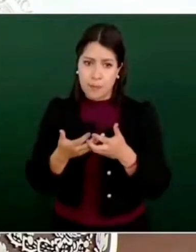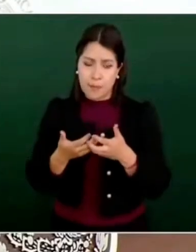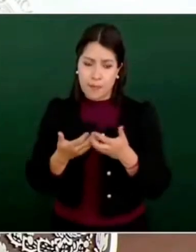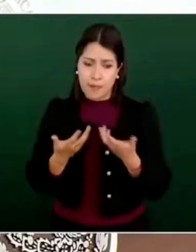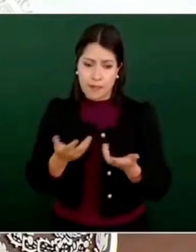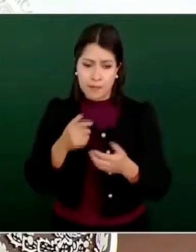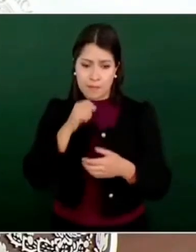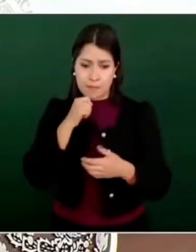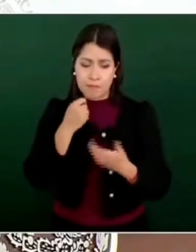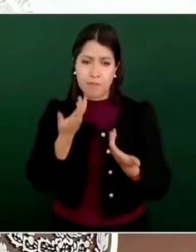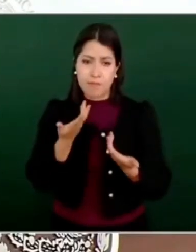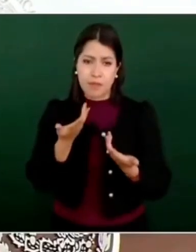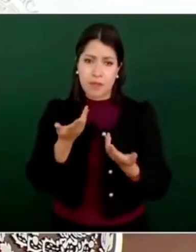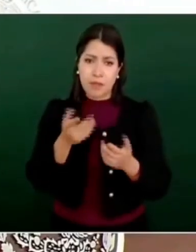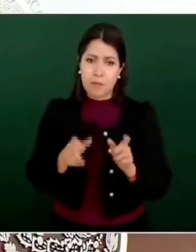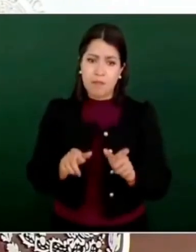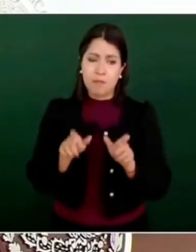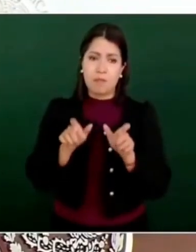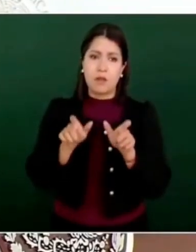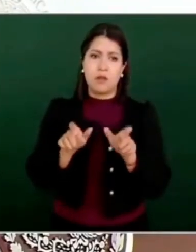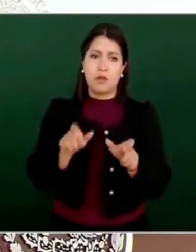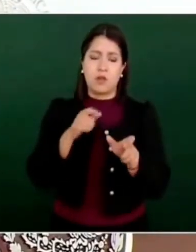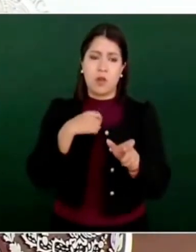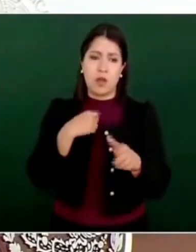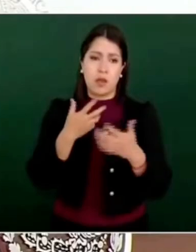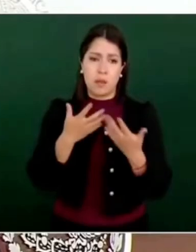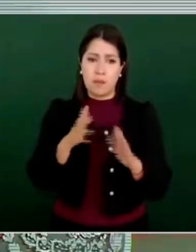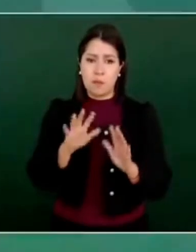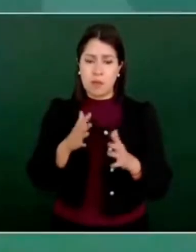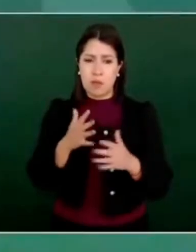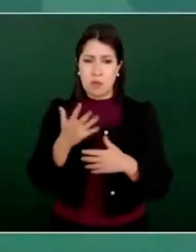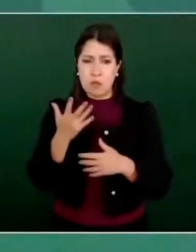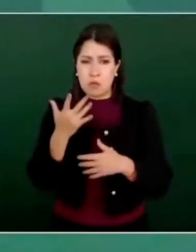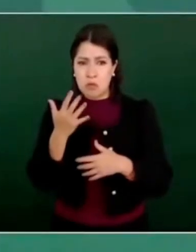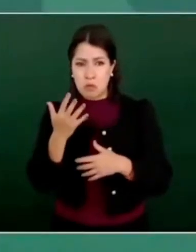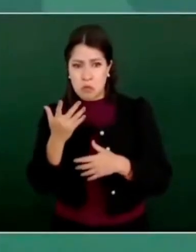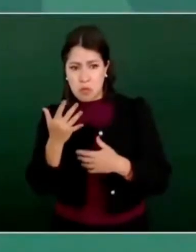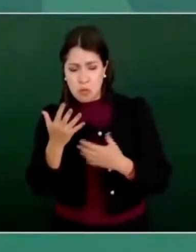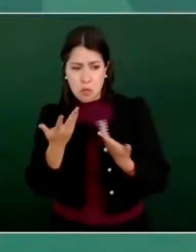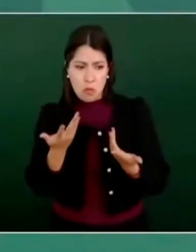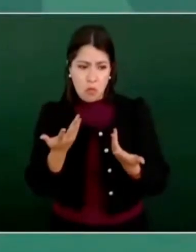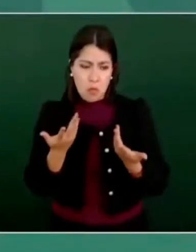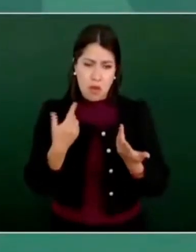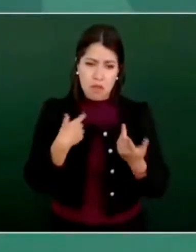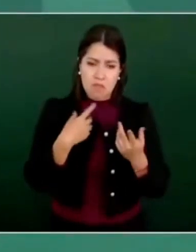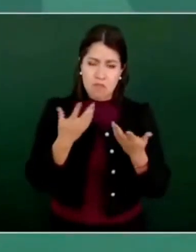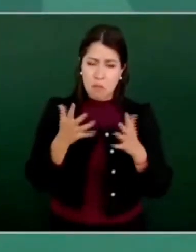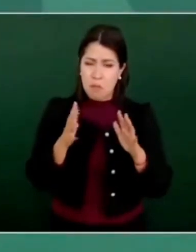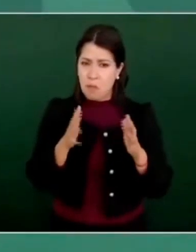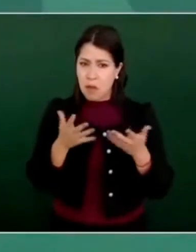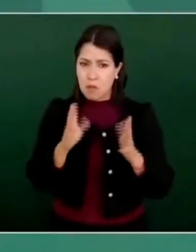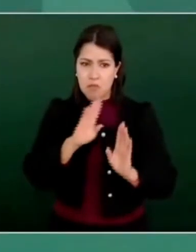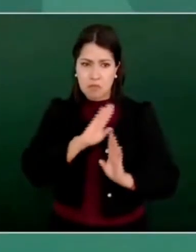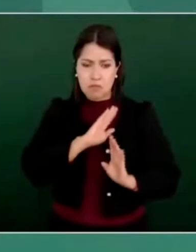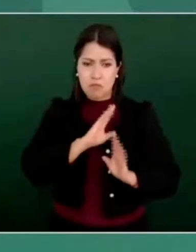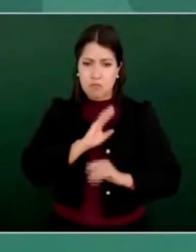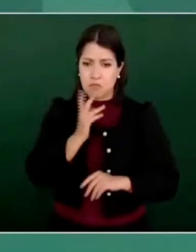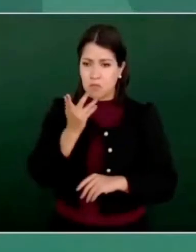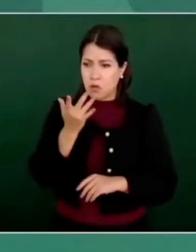resguardado apenas por un piquete de medio centenar de efectivos, 50 soldados.